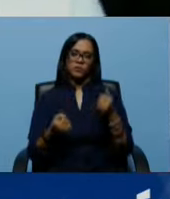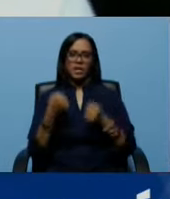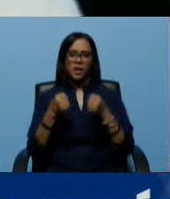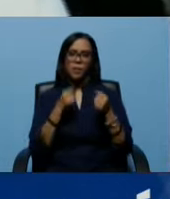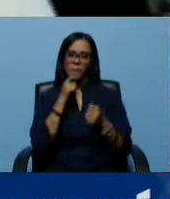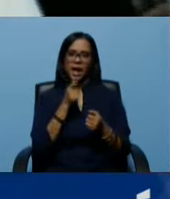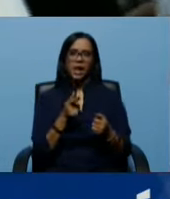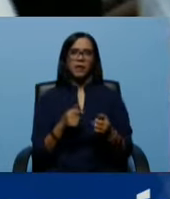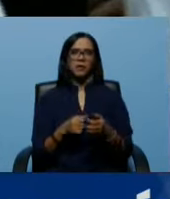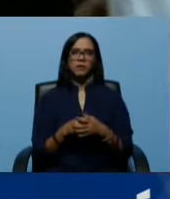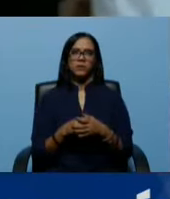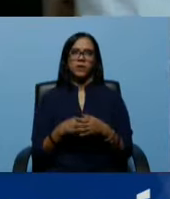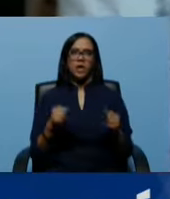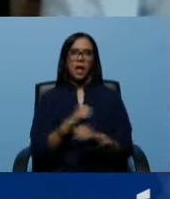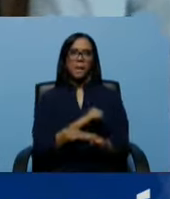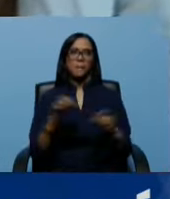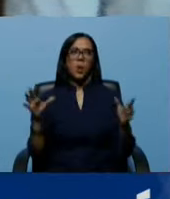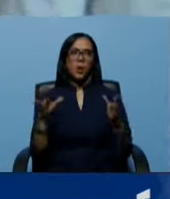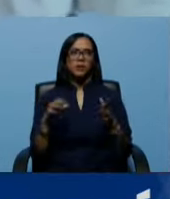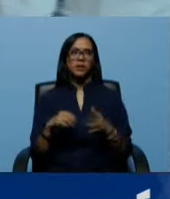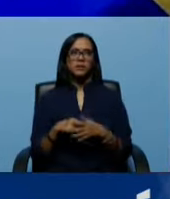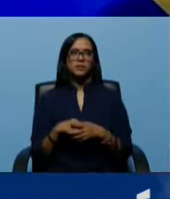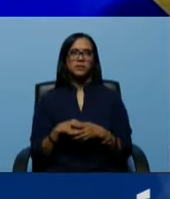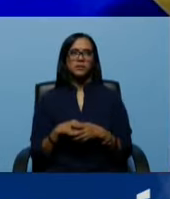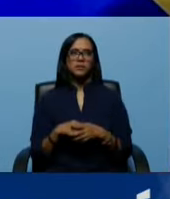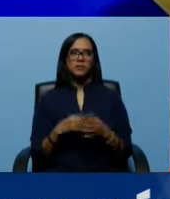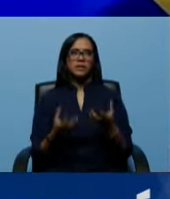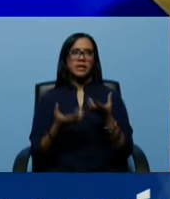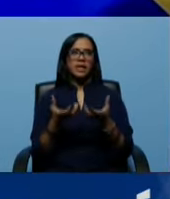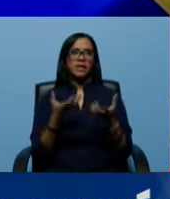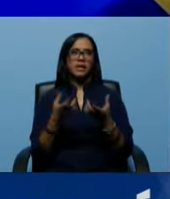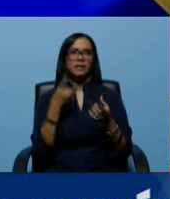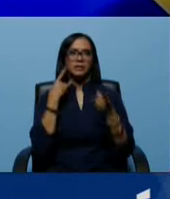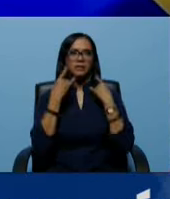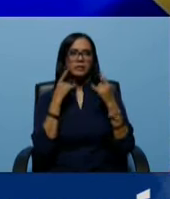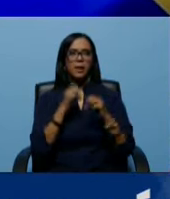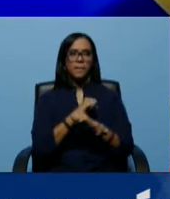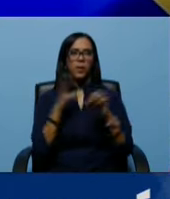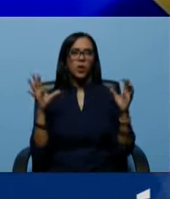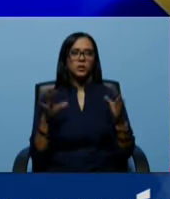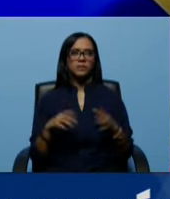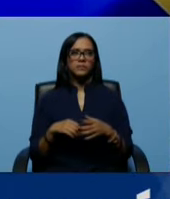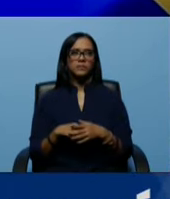muy malos, explotan los Tesla. Se le calienta la batería y explotan.